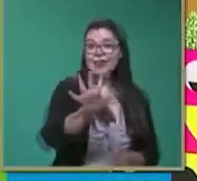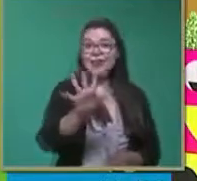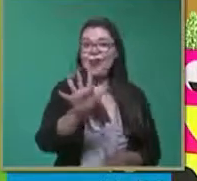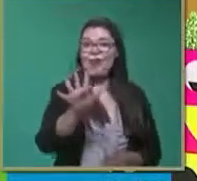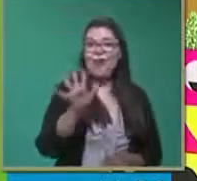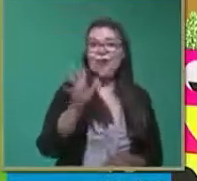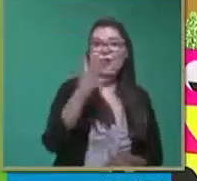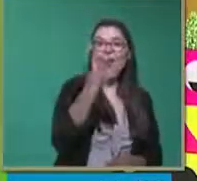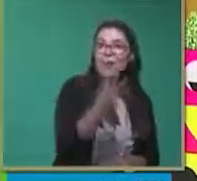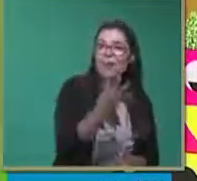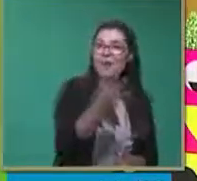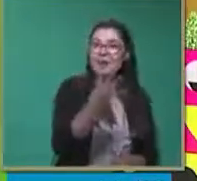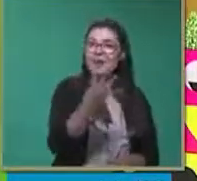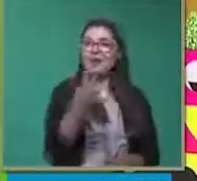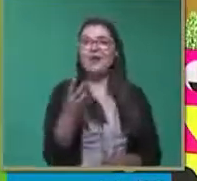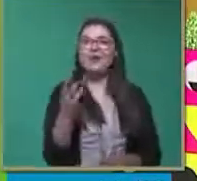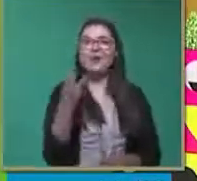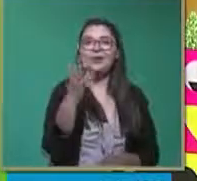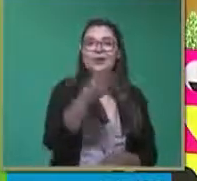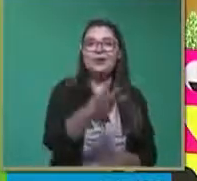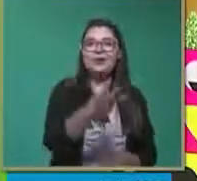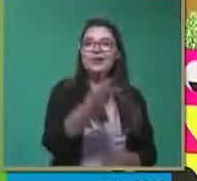5, 4,